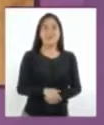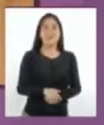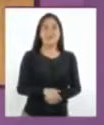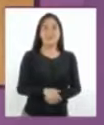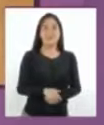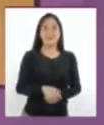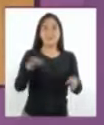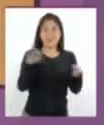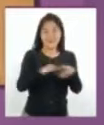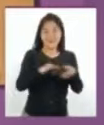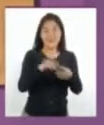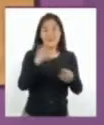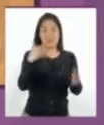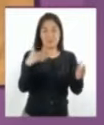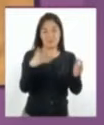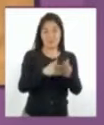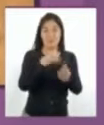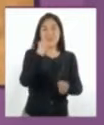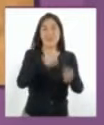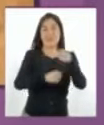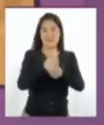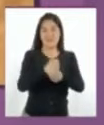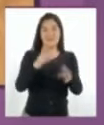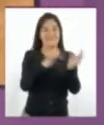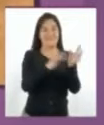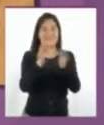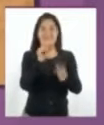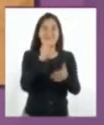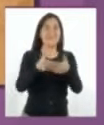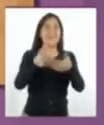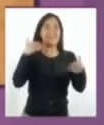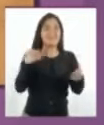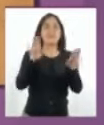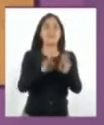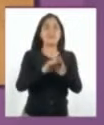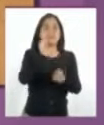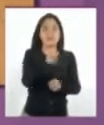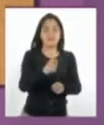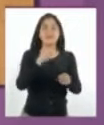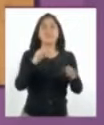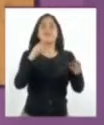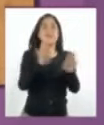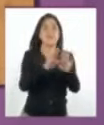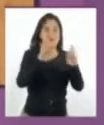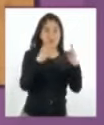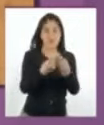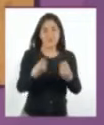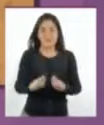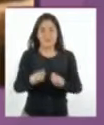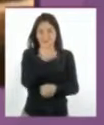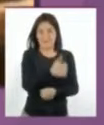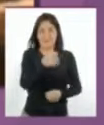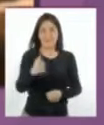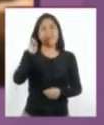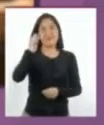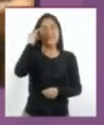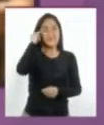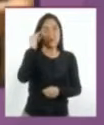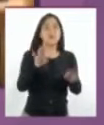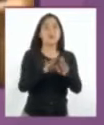Cerca de los 8.000 años antes de Cristo, ocurrieron cambios significativos en la forma de vida de los amerindios. Inicia